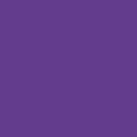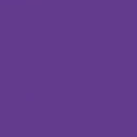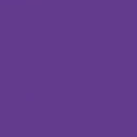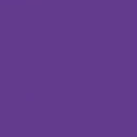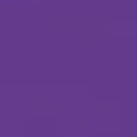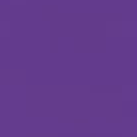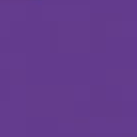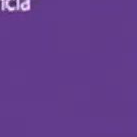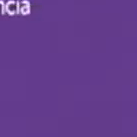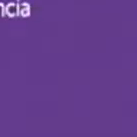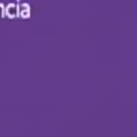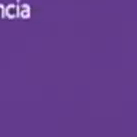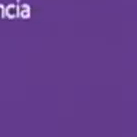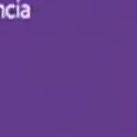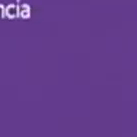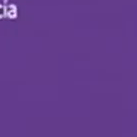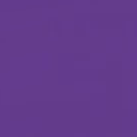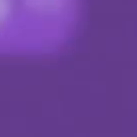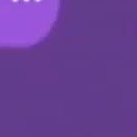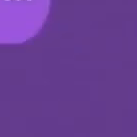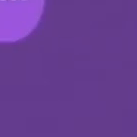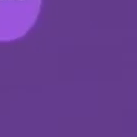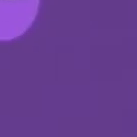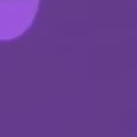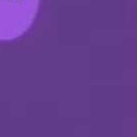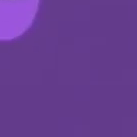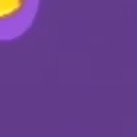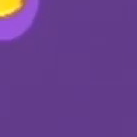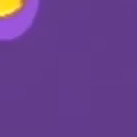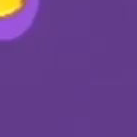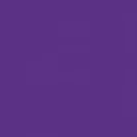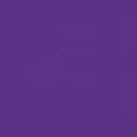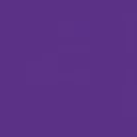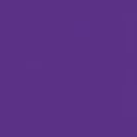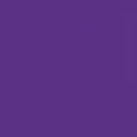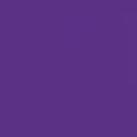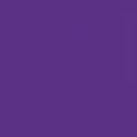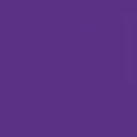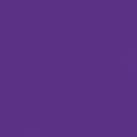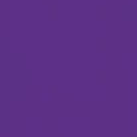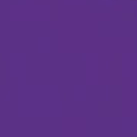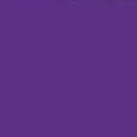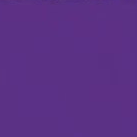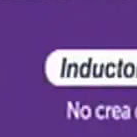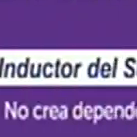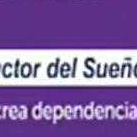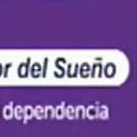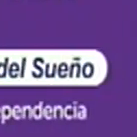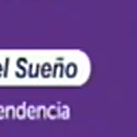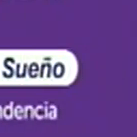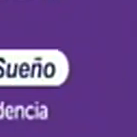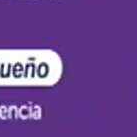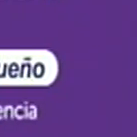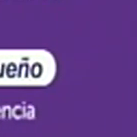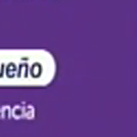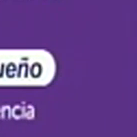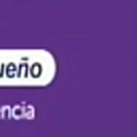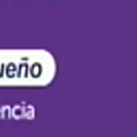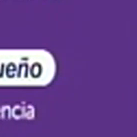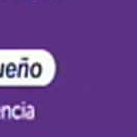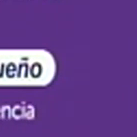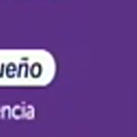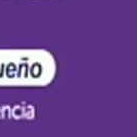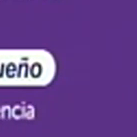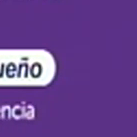Caps. Inductor del sueño, no crea dependencia. De Laboratorios Fardel. Somnium, menos desvelo,